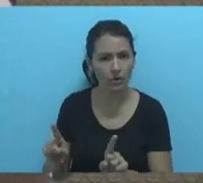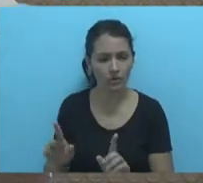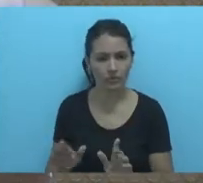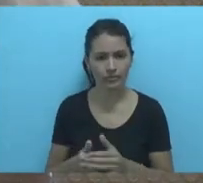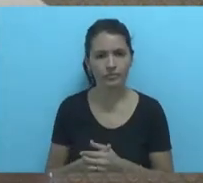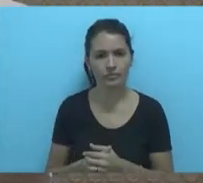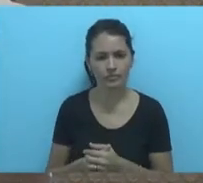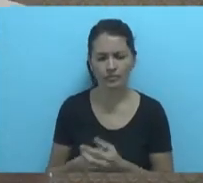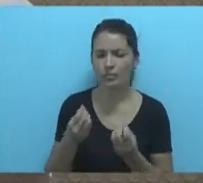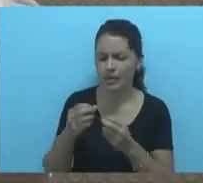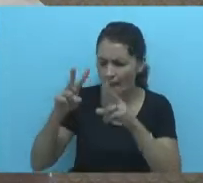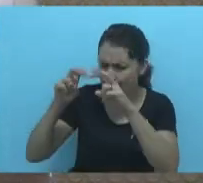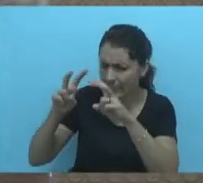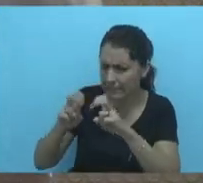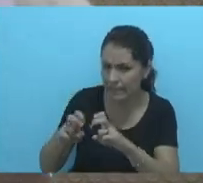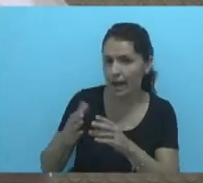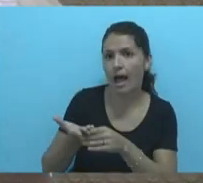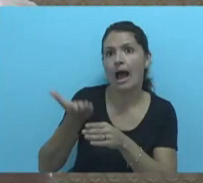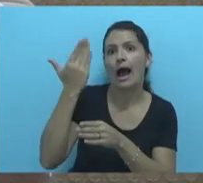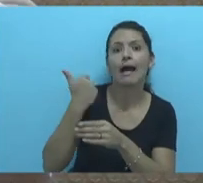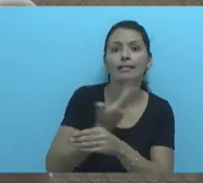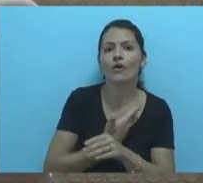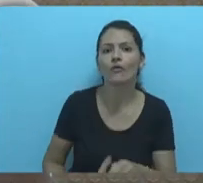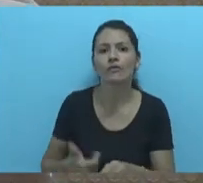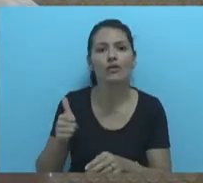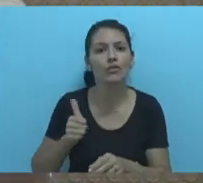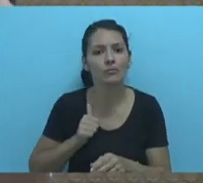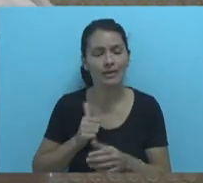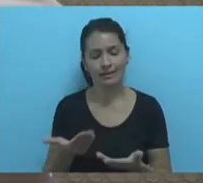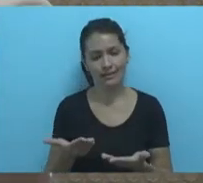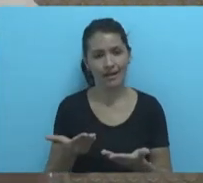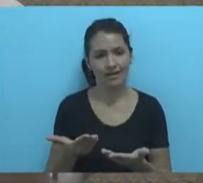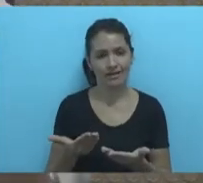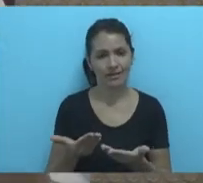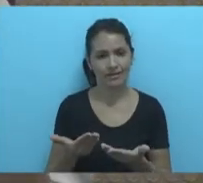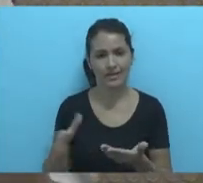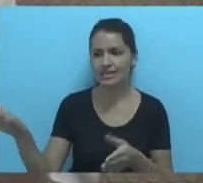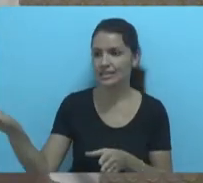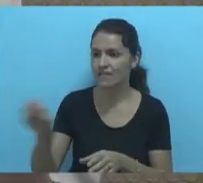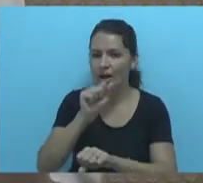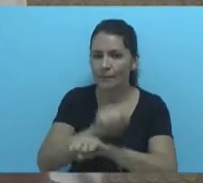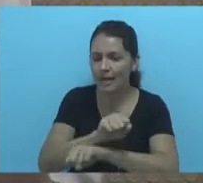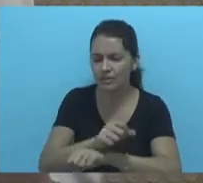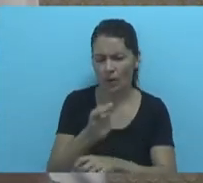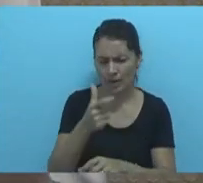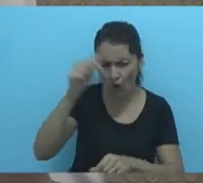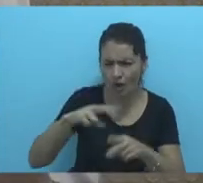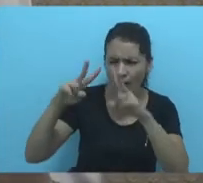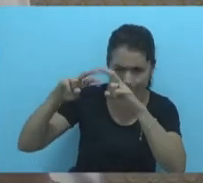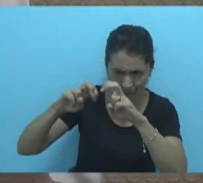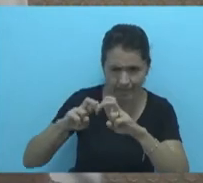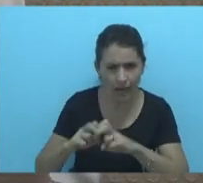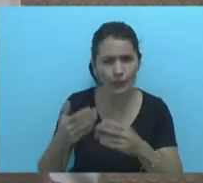la investigación en medio de las dictaduras, en medio de la proscripción del peronismo, era llevarlo preso. Entonces, por eso